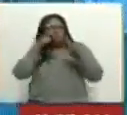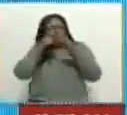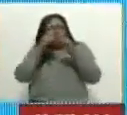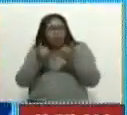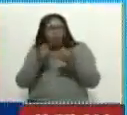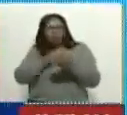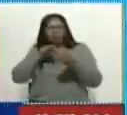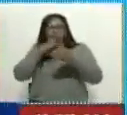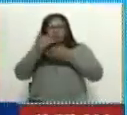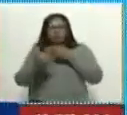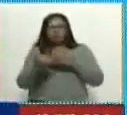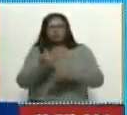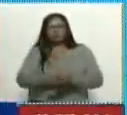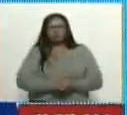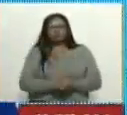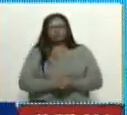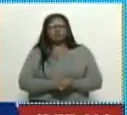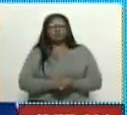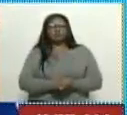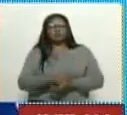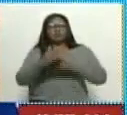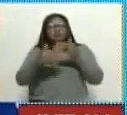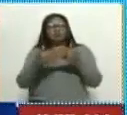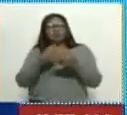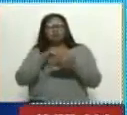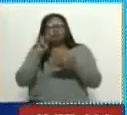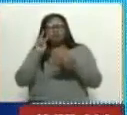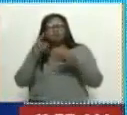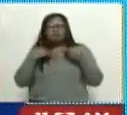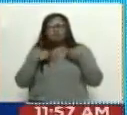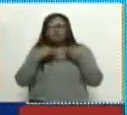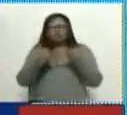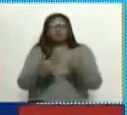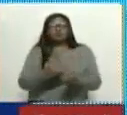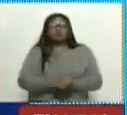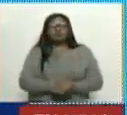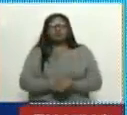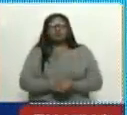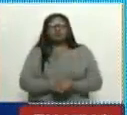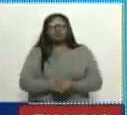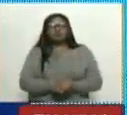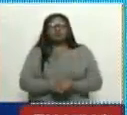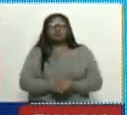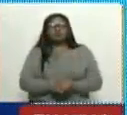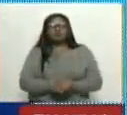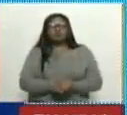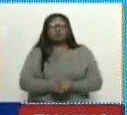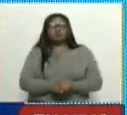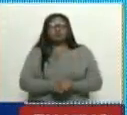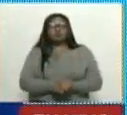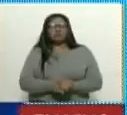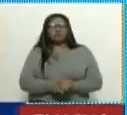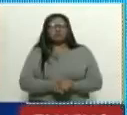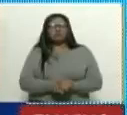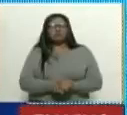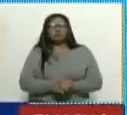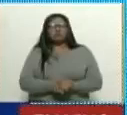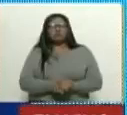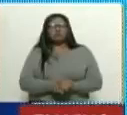proyecto como decía también Héctor Rodríguez el proyecto histórico lo que el comandante